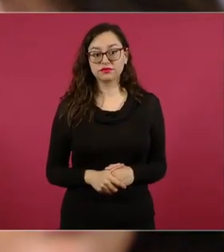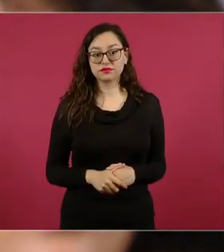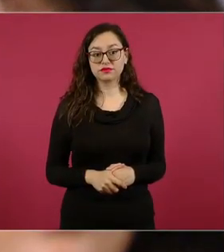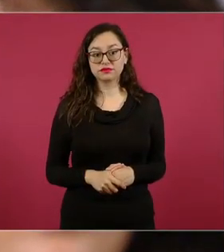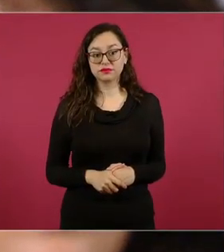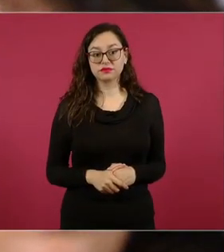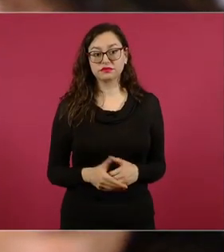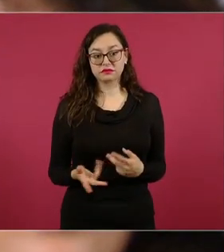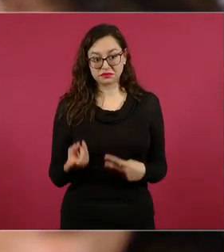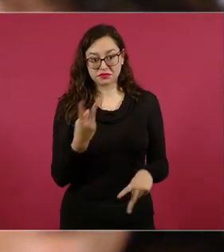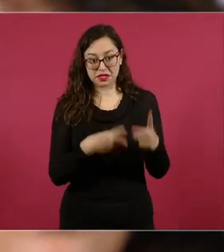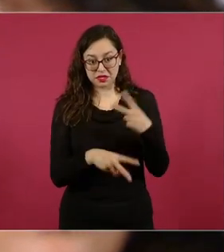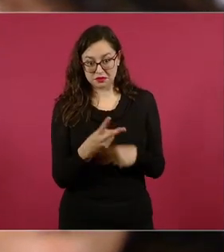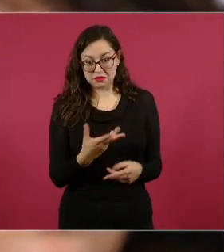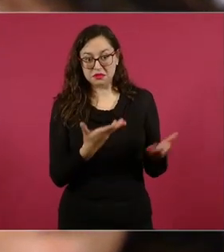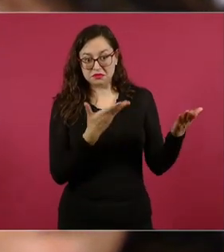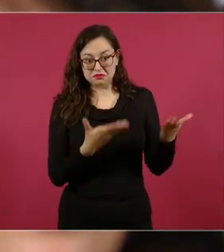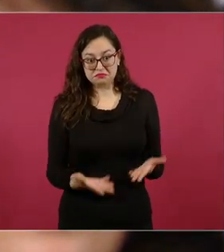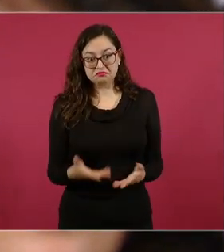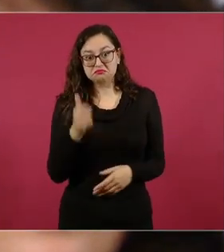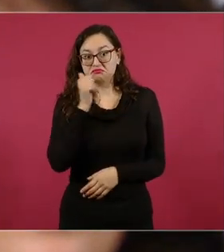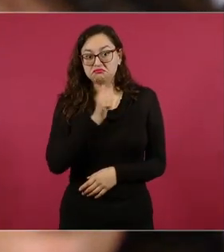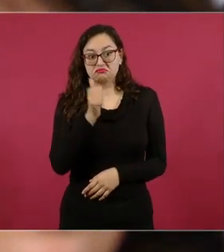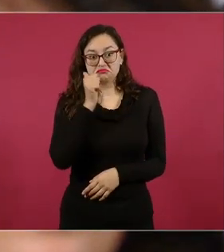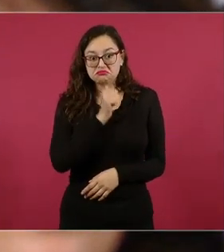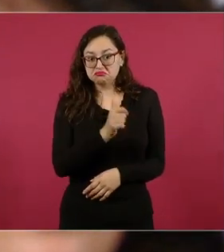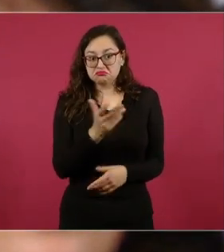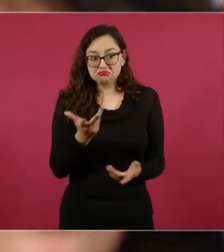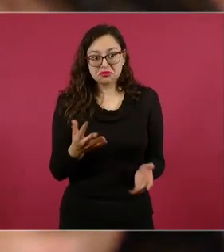y está aquí siempre. Y